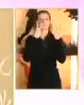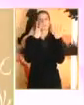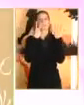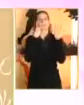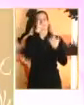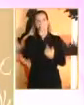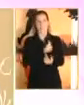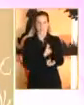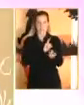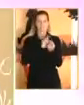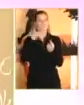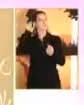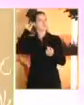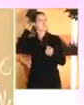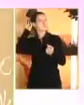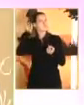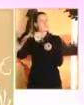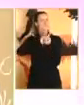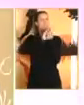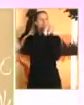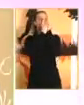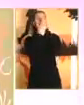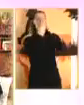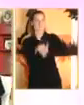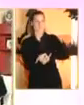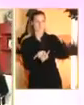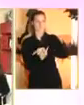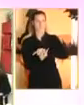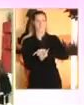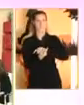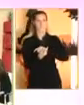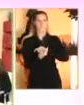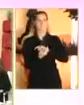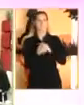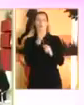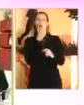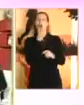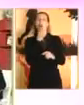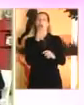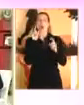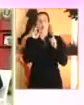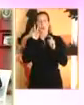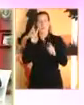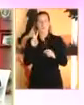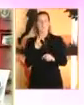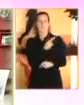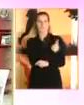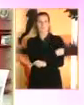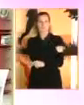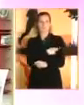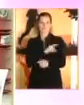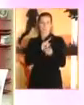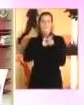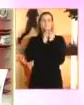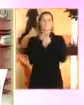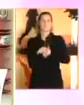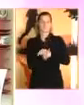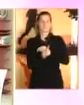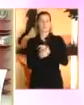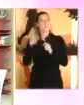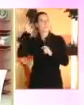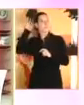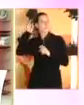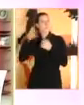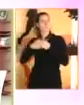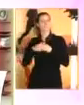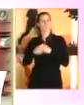dé. Entonces ya se contempla en el sistema de salud, ya se contempla que se puedan renovar los componentes a partir de 7 años. Mira, a ver, ahora ya lo tenemos